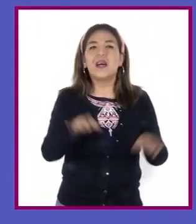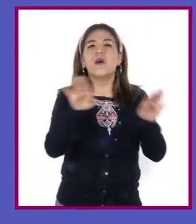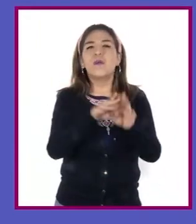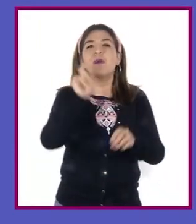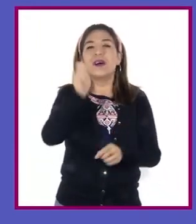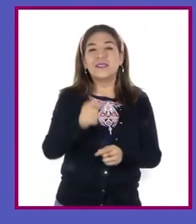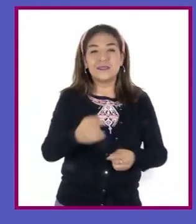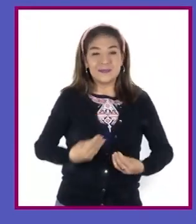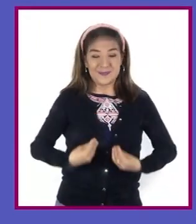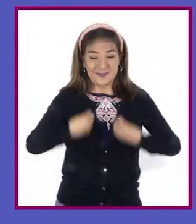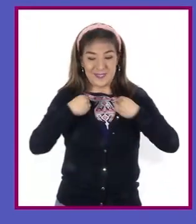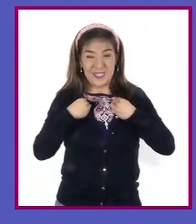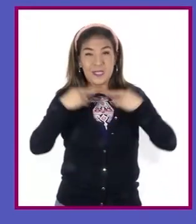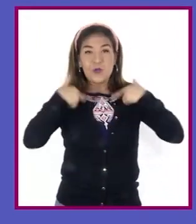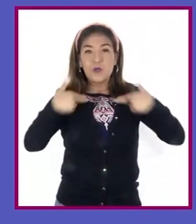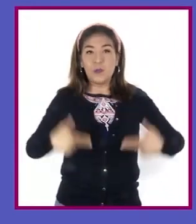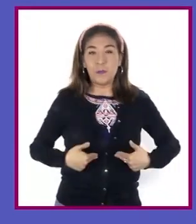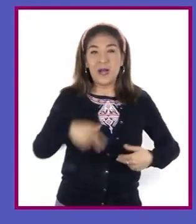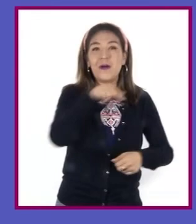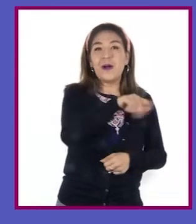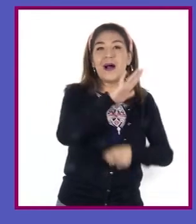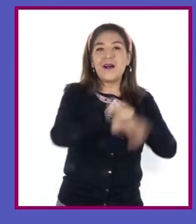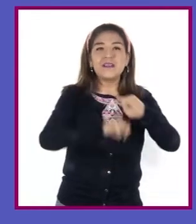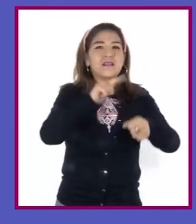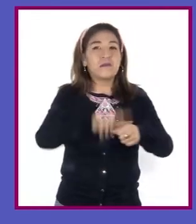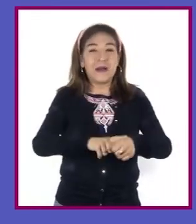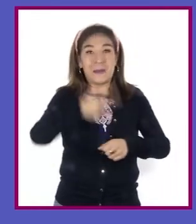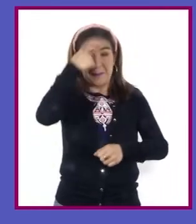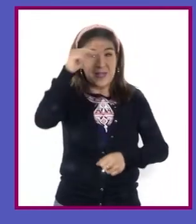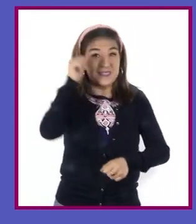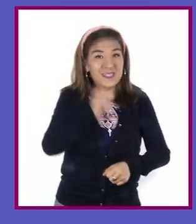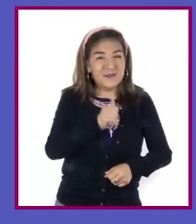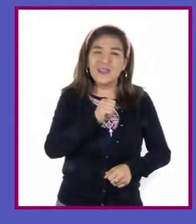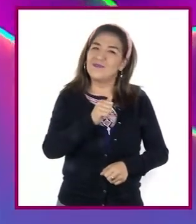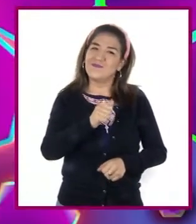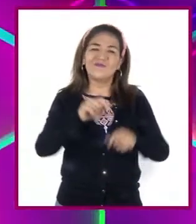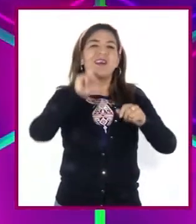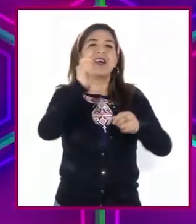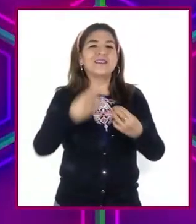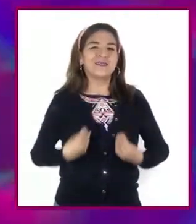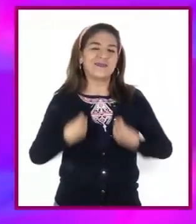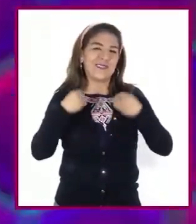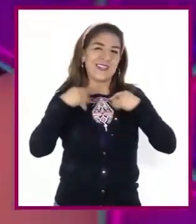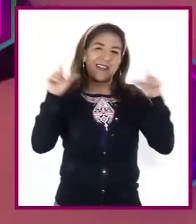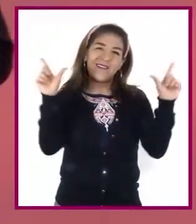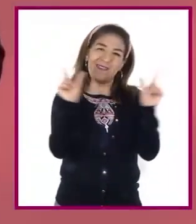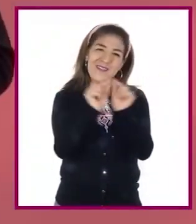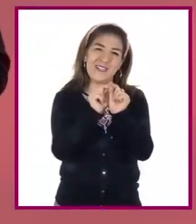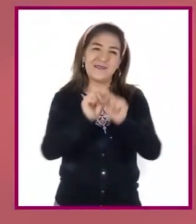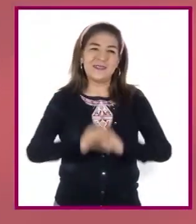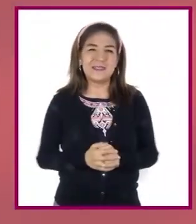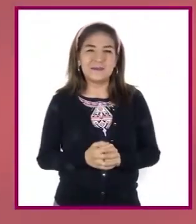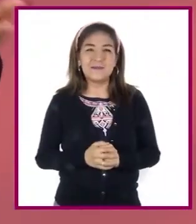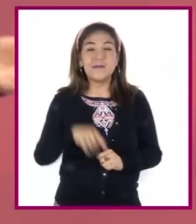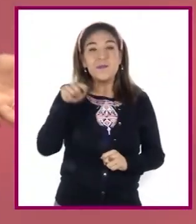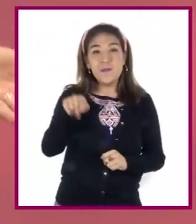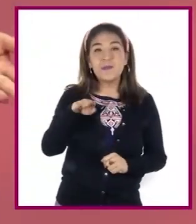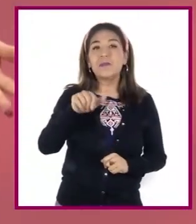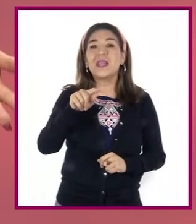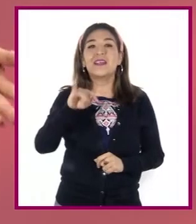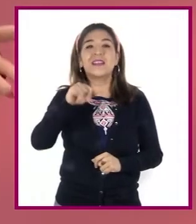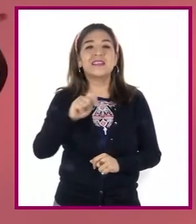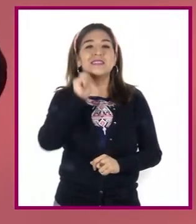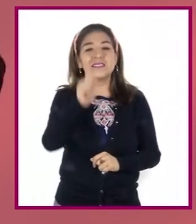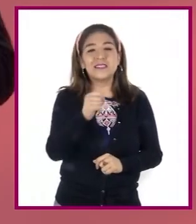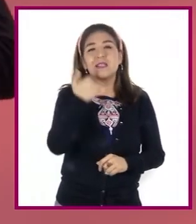vida de un ser humano o de una mascota es efímera, es decir, breve. Y que Matías no quisiera que